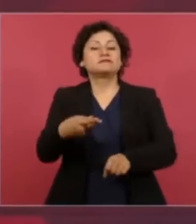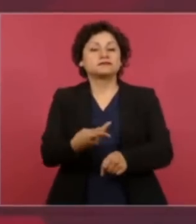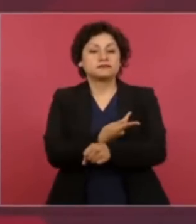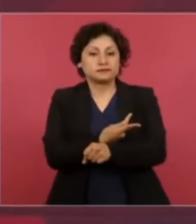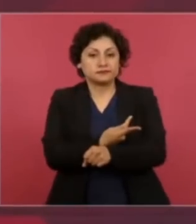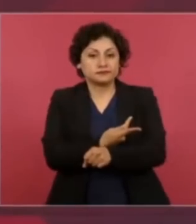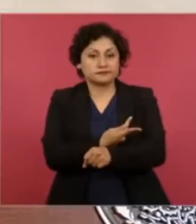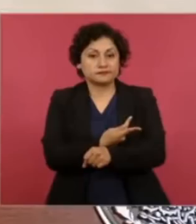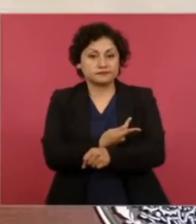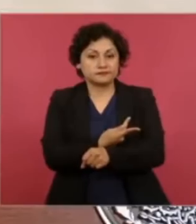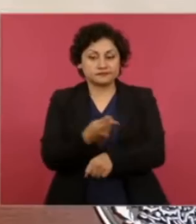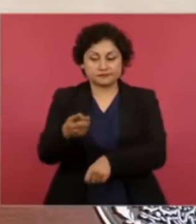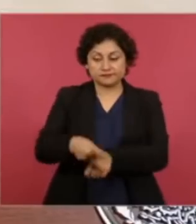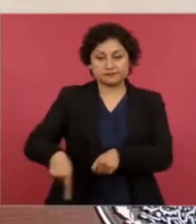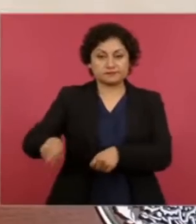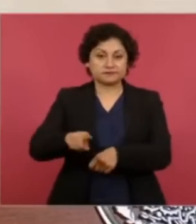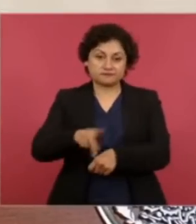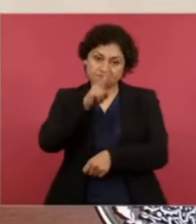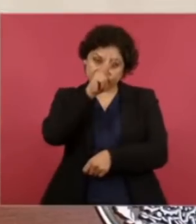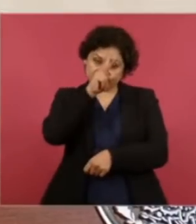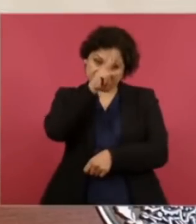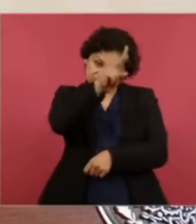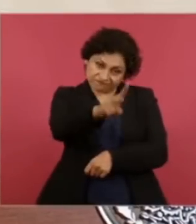una actitud de venganza